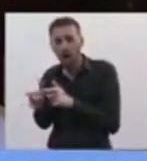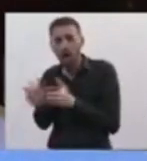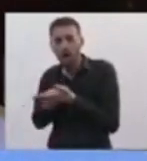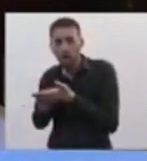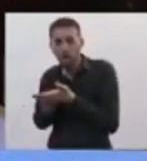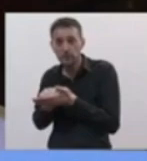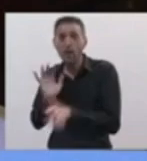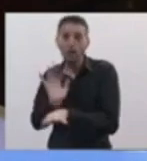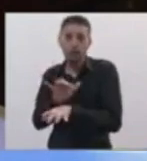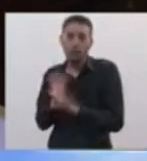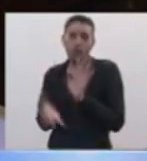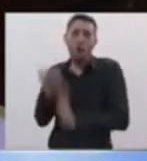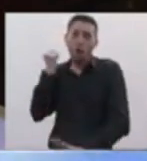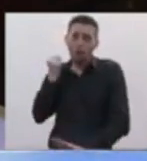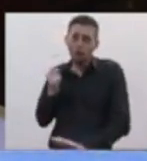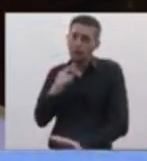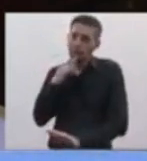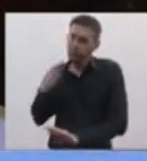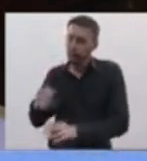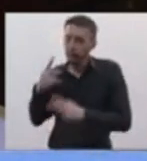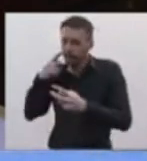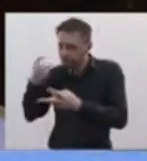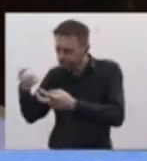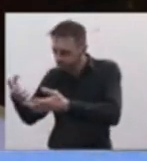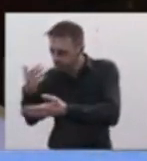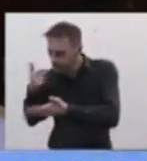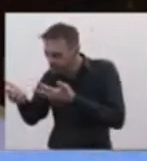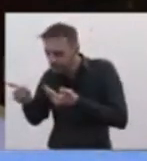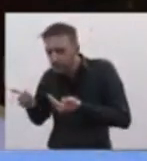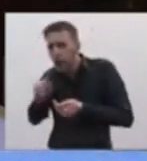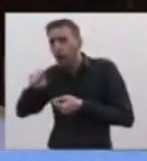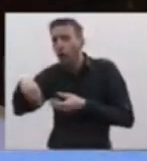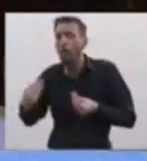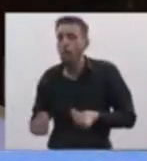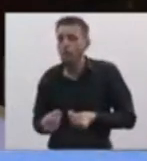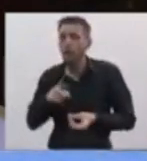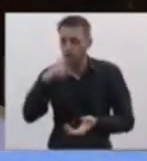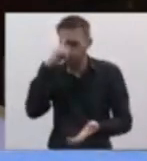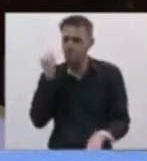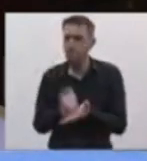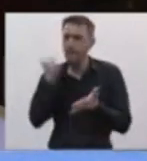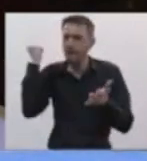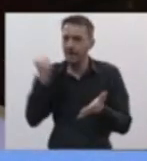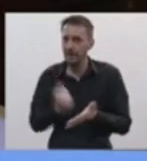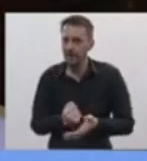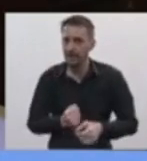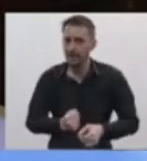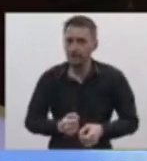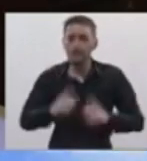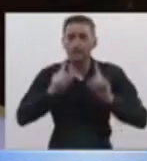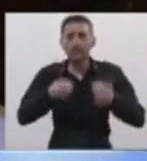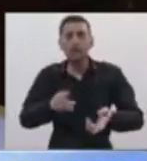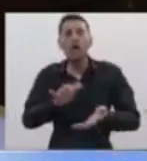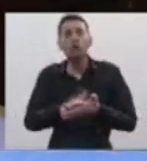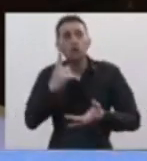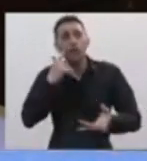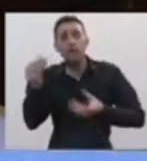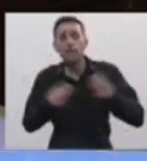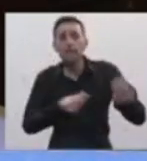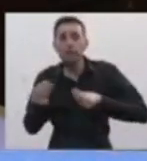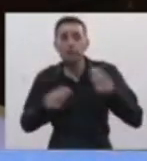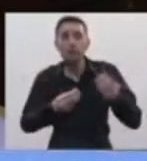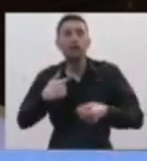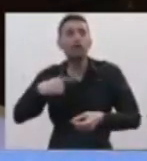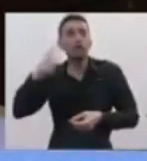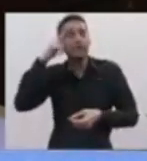enorme oportunidad para revisar cómo se hicieron esas cosas y el impacto que tienen con respecto al presupuesto a las proyecciones